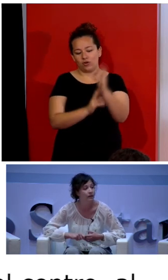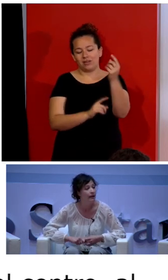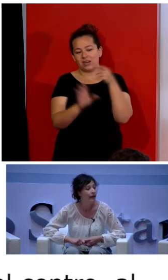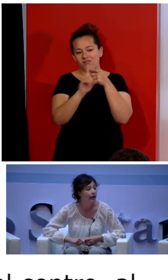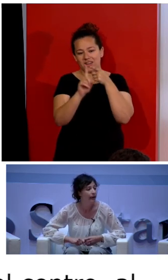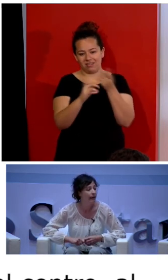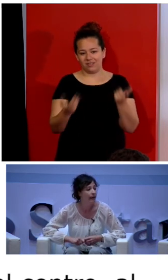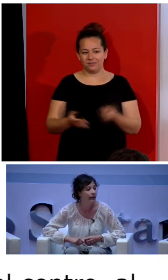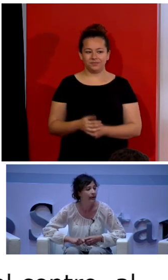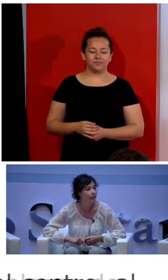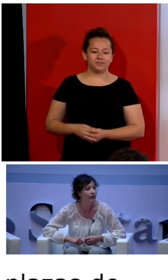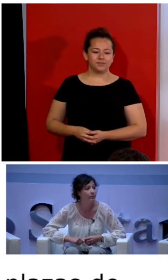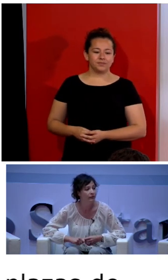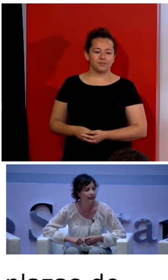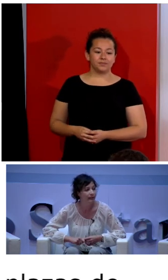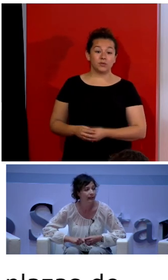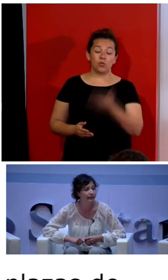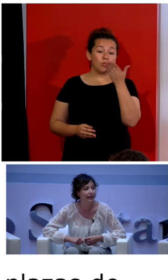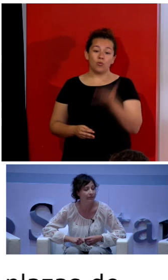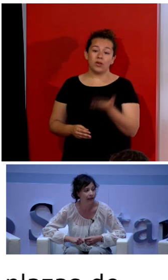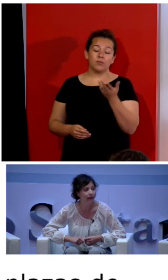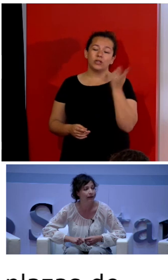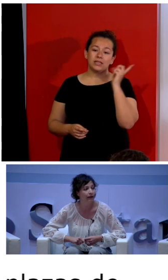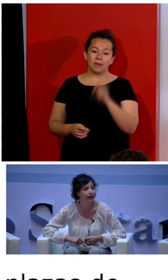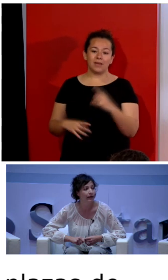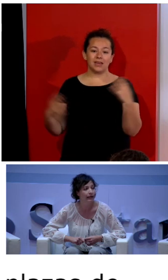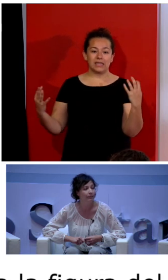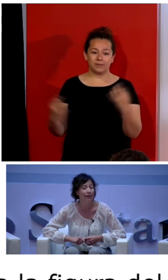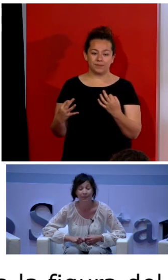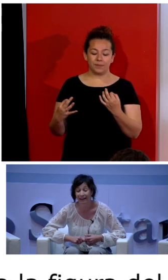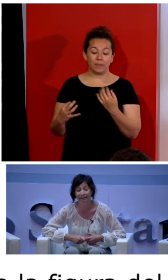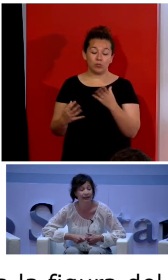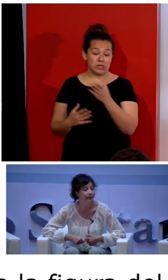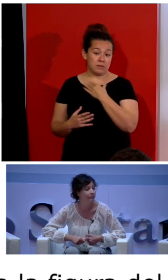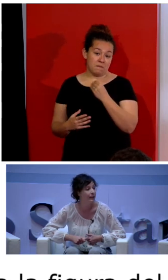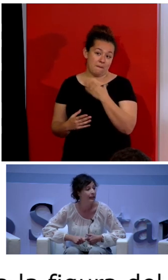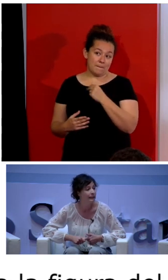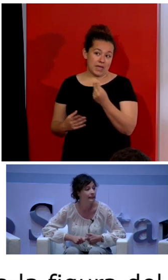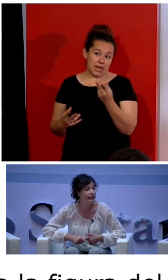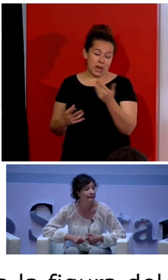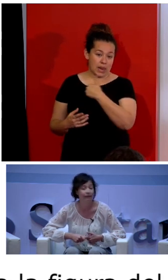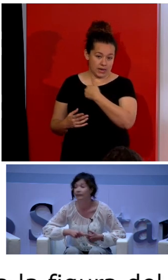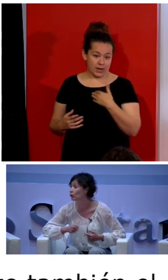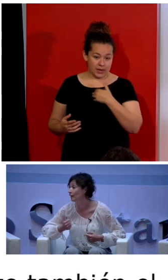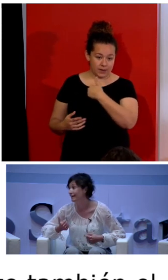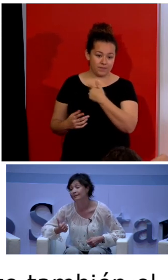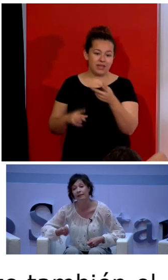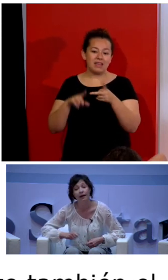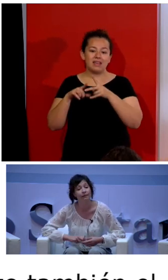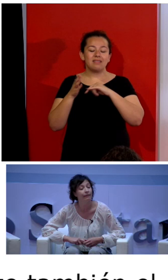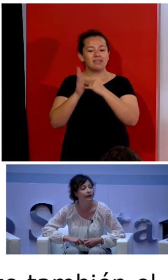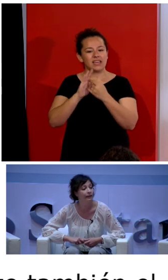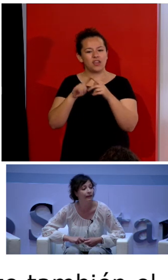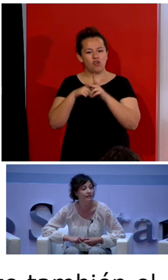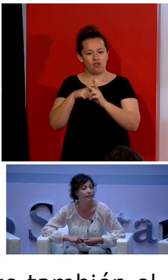¿no? Muy importante también el papel del técnico de la